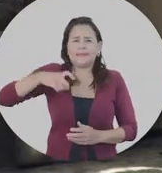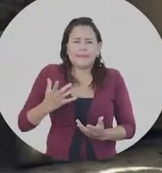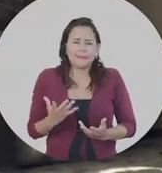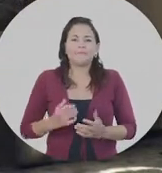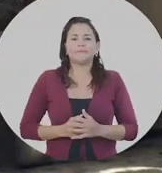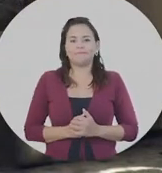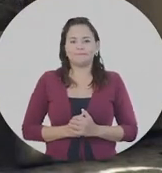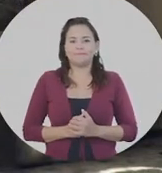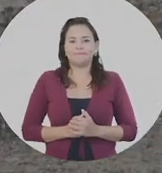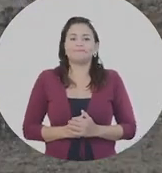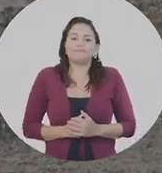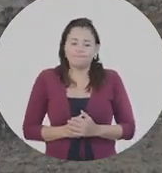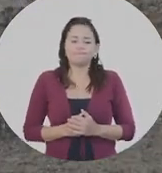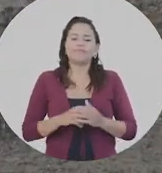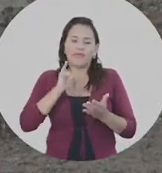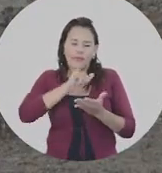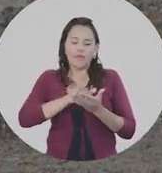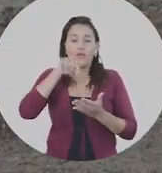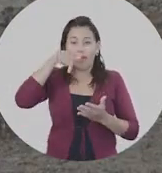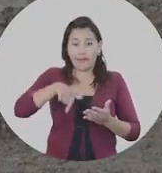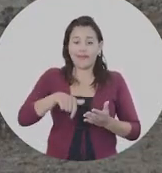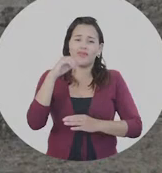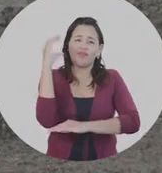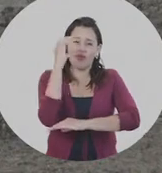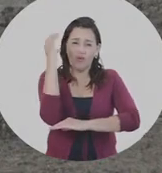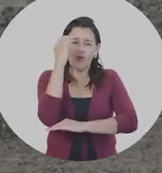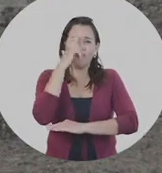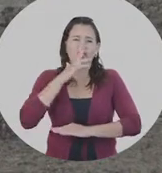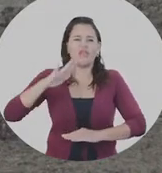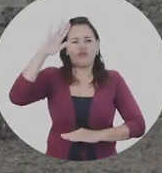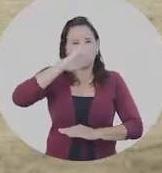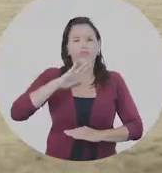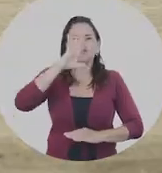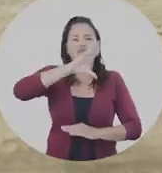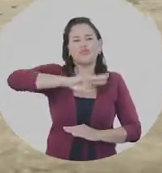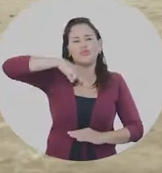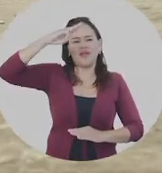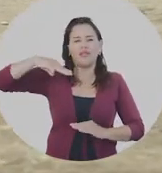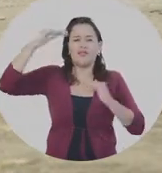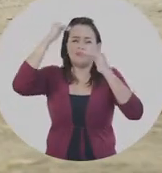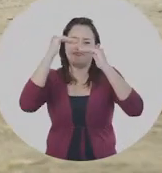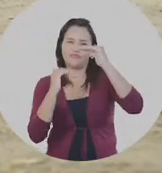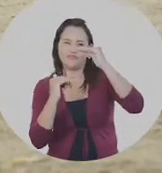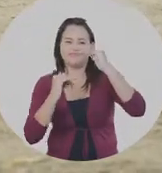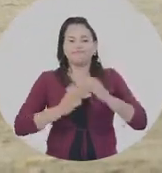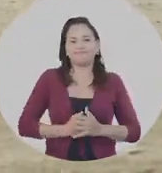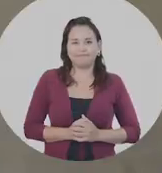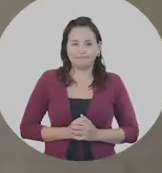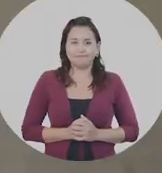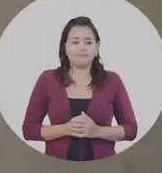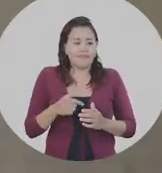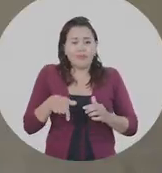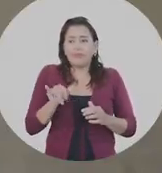insatisfechas existentes que lo colocan por encima del promedio nacional. Estamos totalmente en el